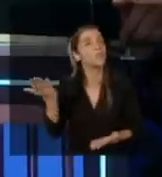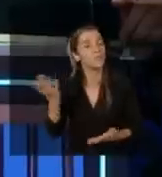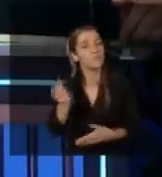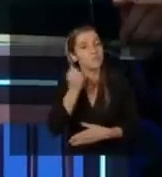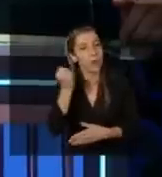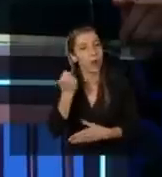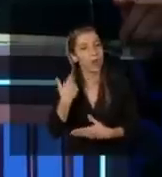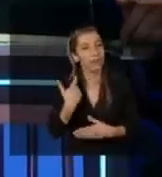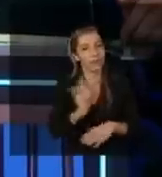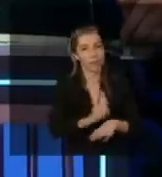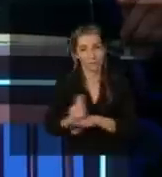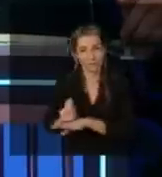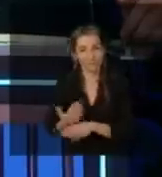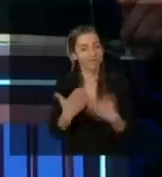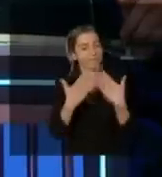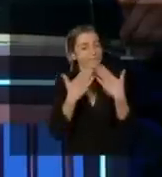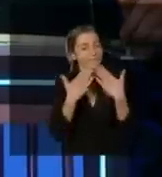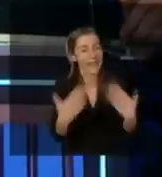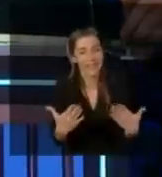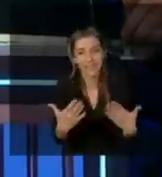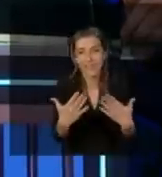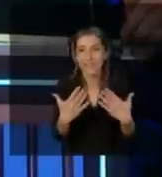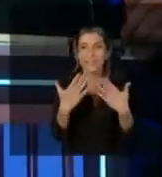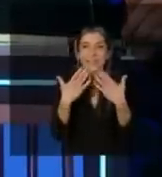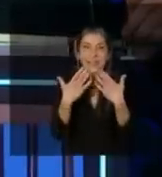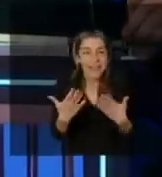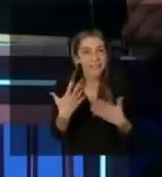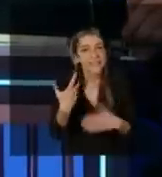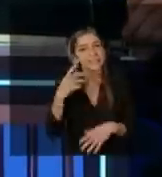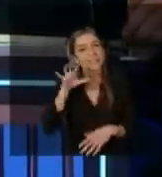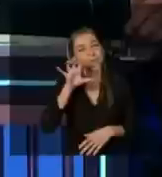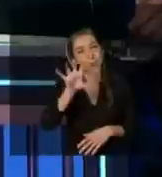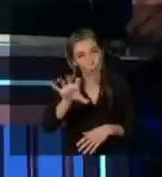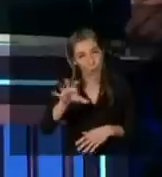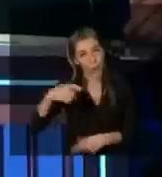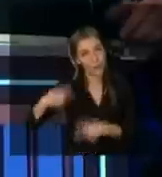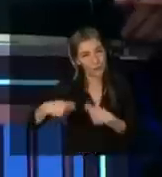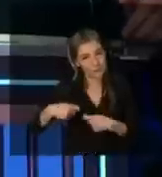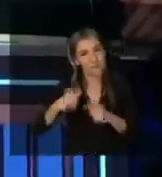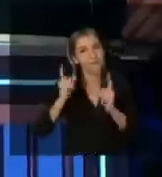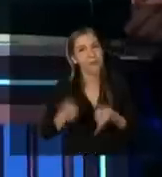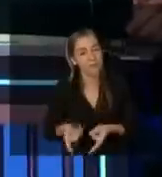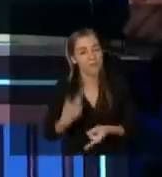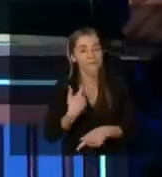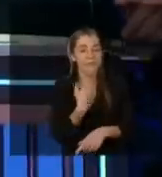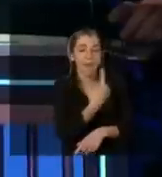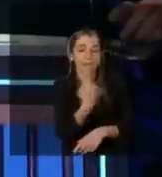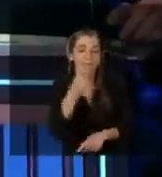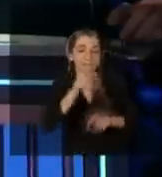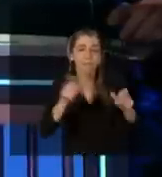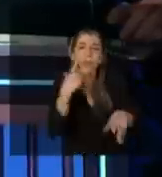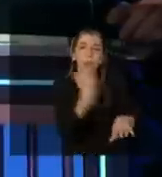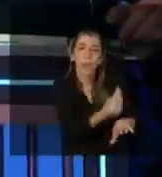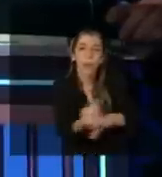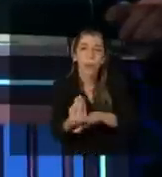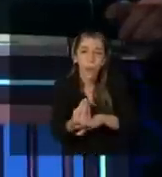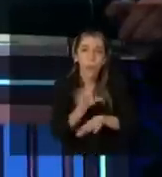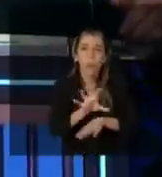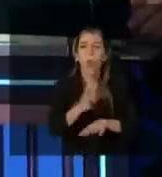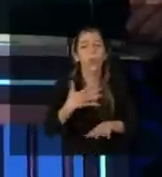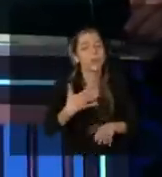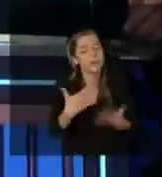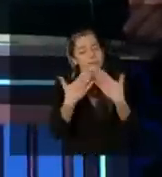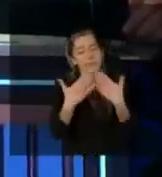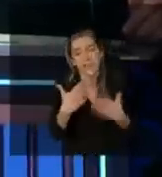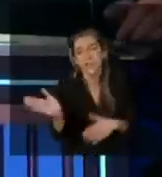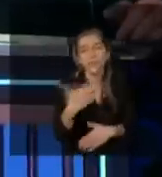agradecer muchísimo a la provincia y a cada uno de los santiagueños que han ayudado de manera